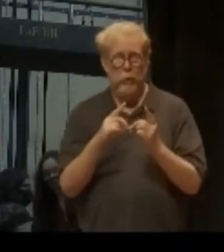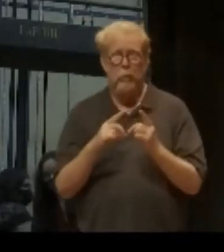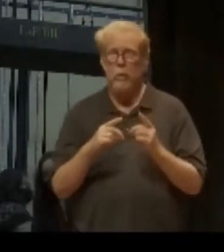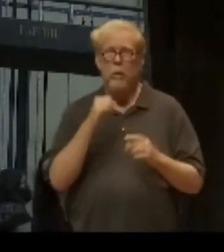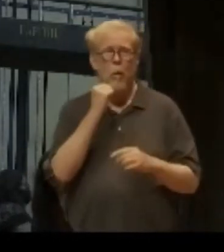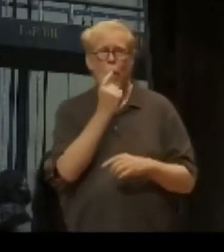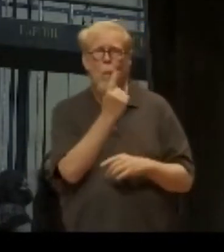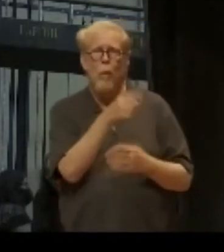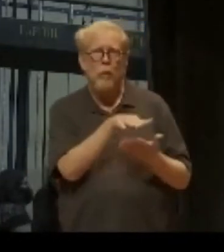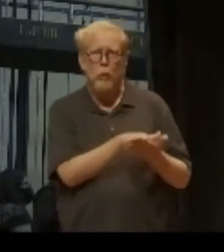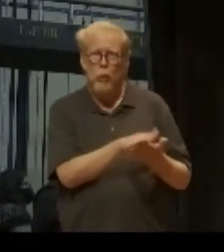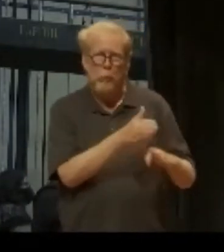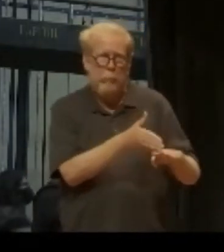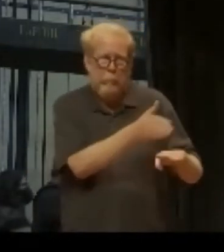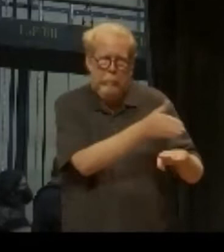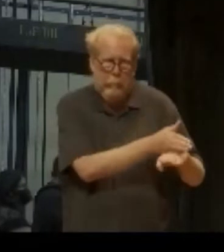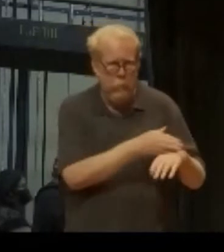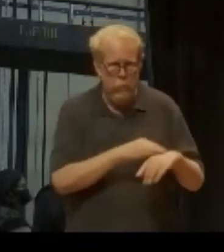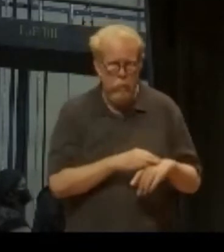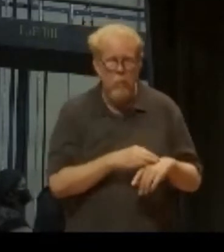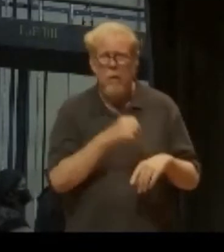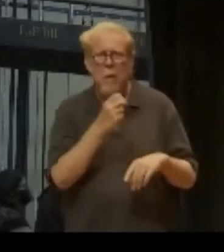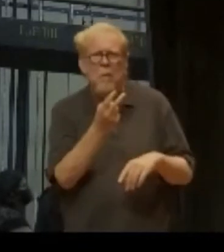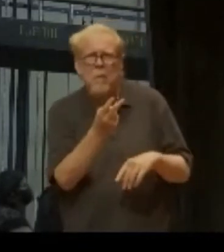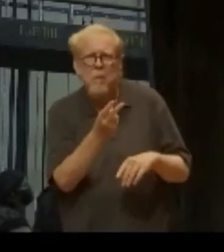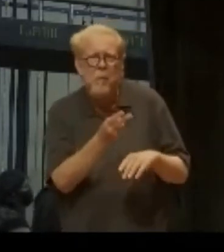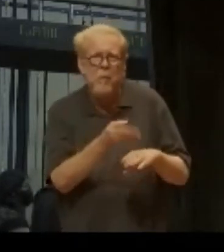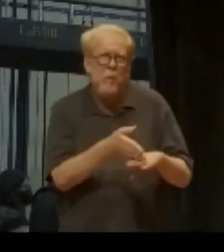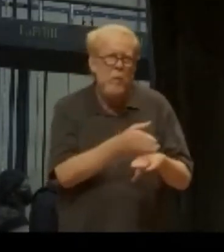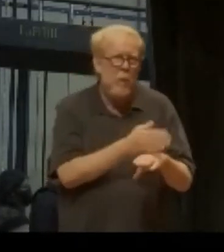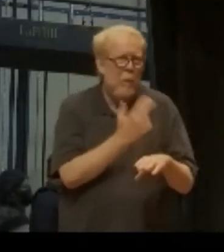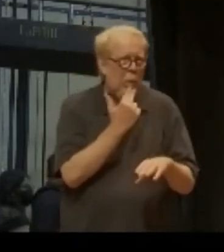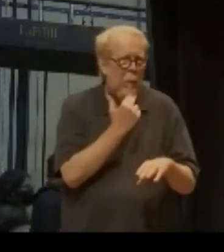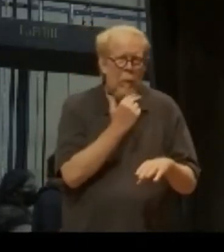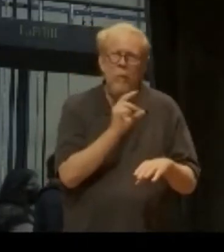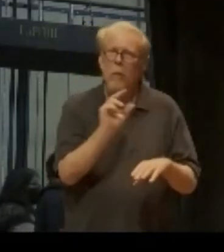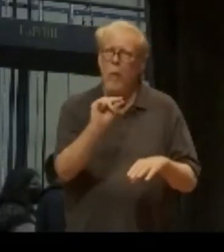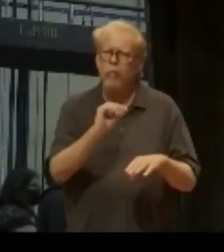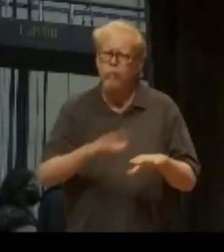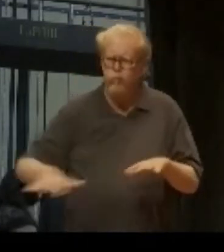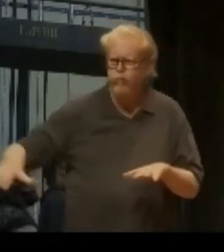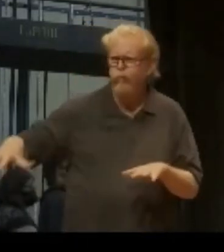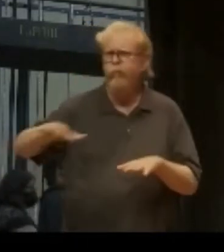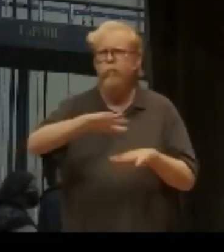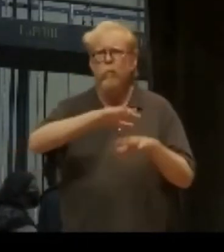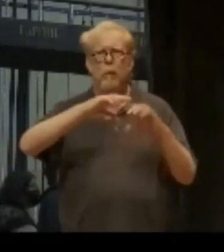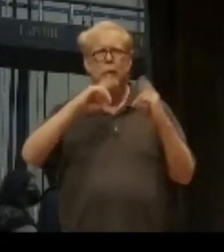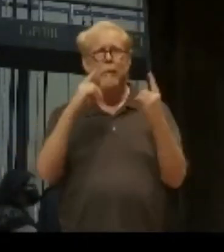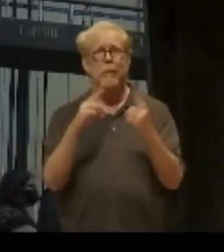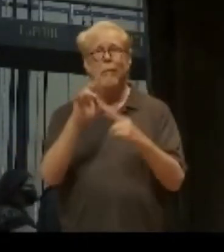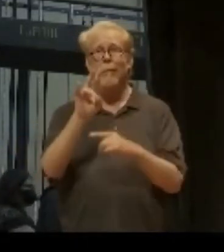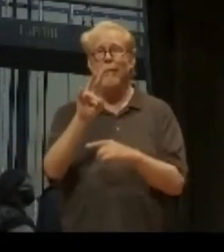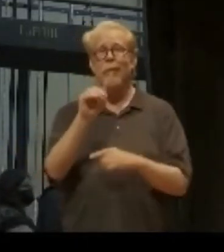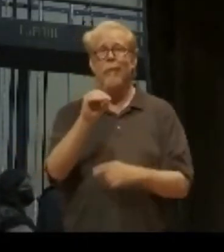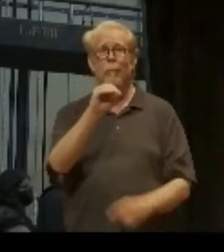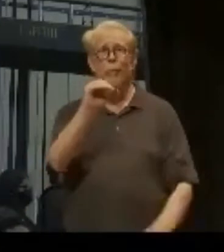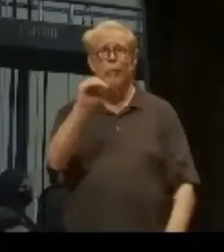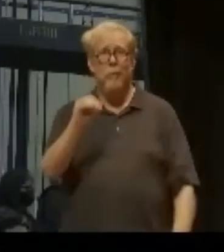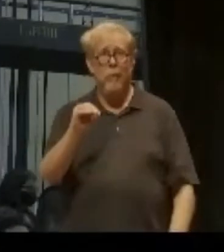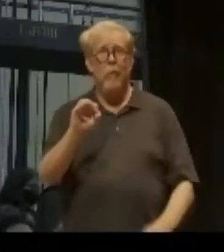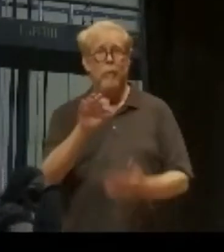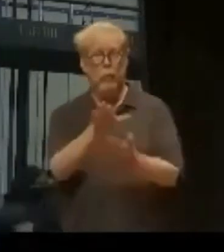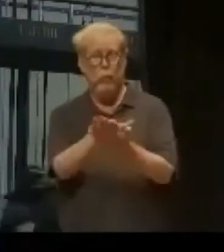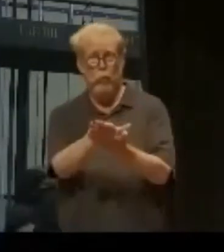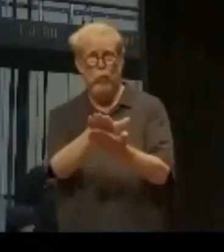hemos hecho la evaluación, no ha sido solo una escuela que ha mejorado, no son dos, es a escala. Es 60-70%